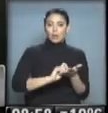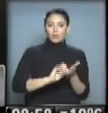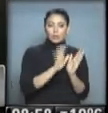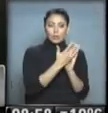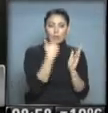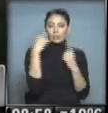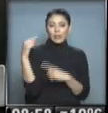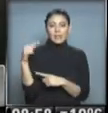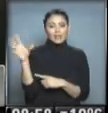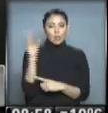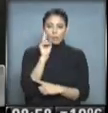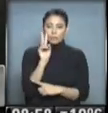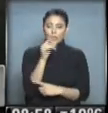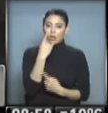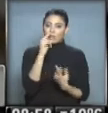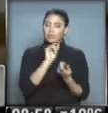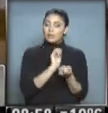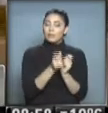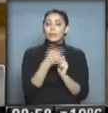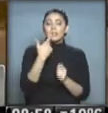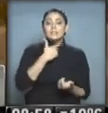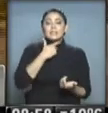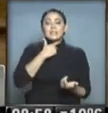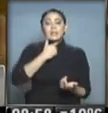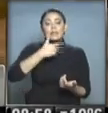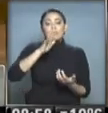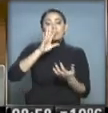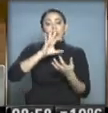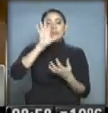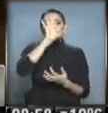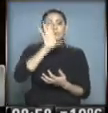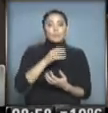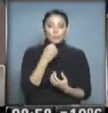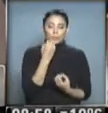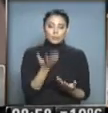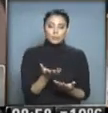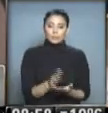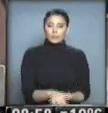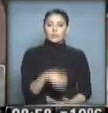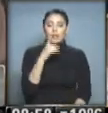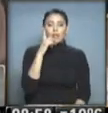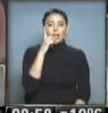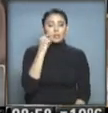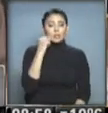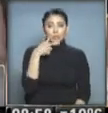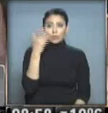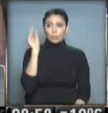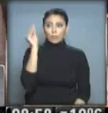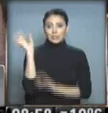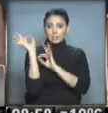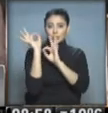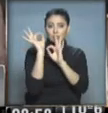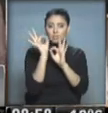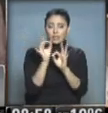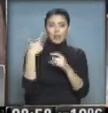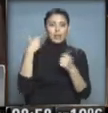libro. Y bueno, tratamos de que fueran lo más federales posibles. A los pocos días de llegar de Brasil, de